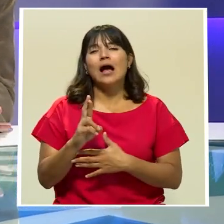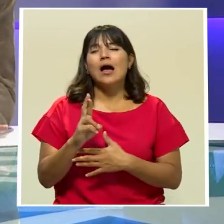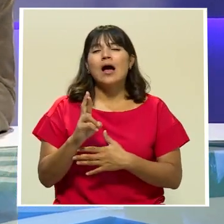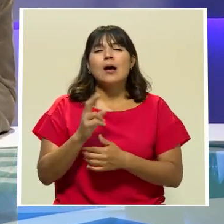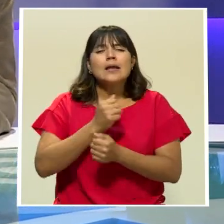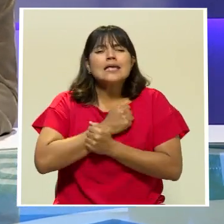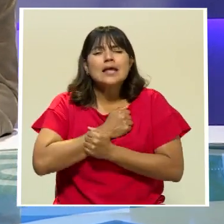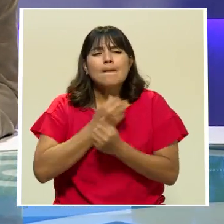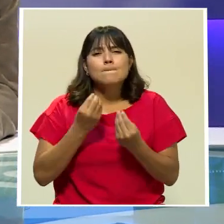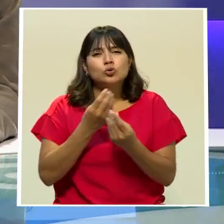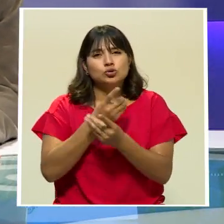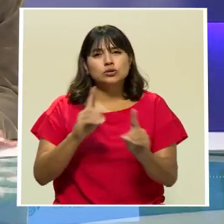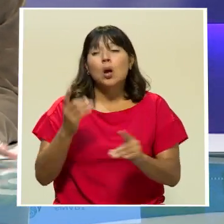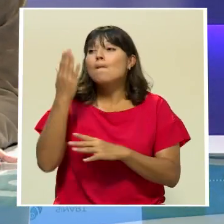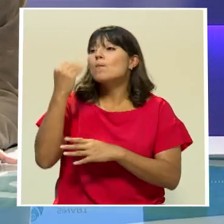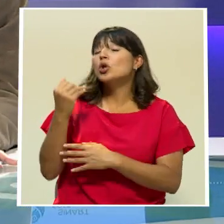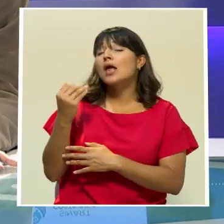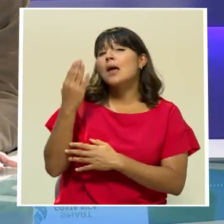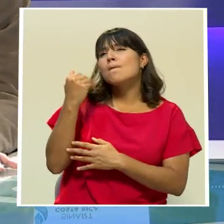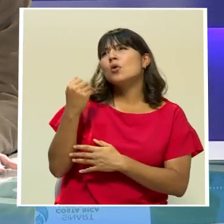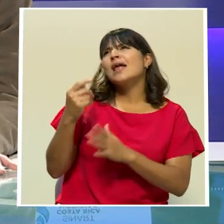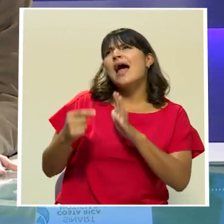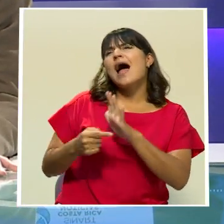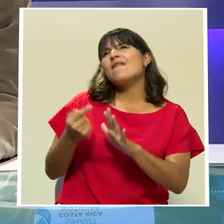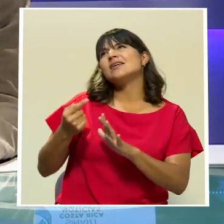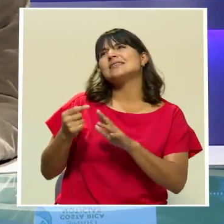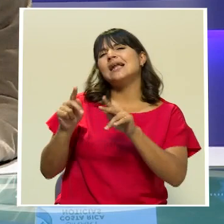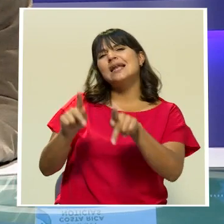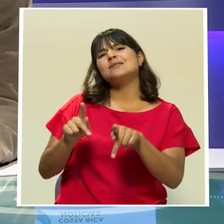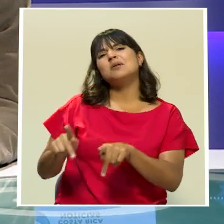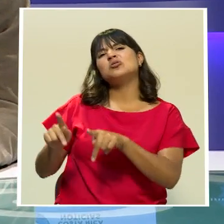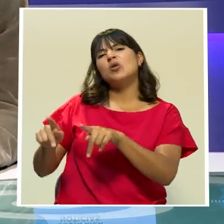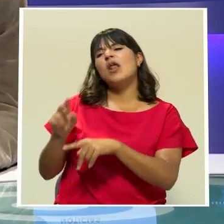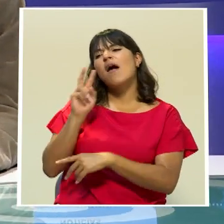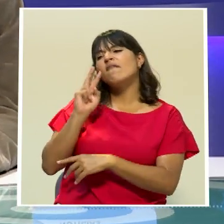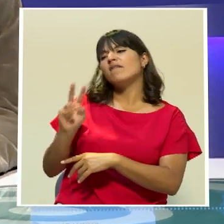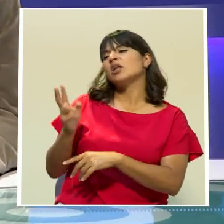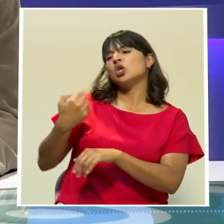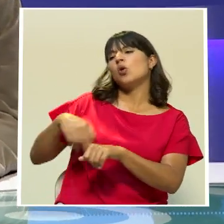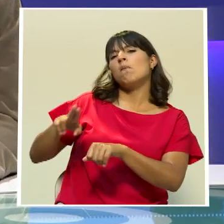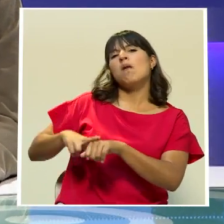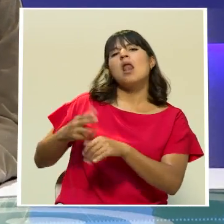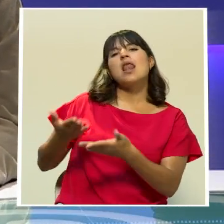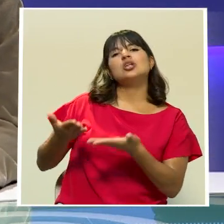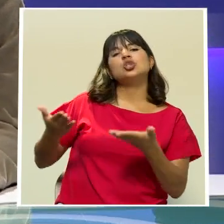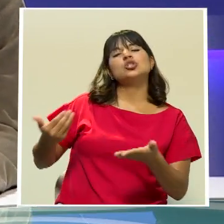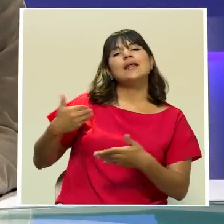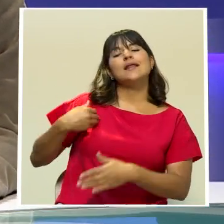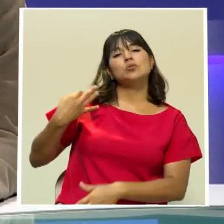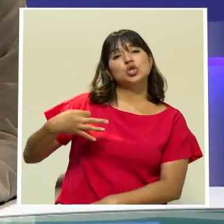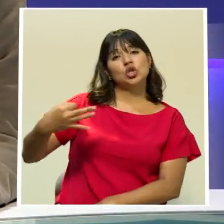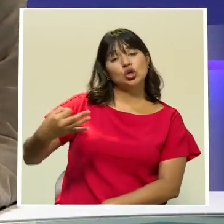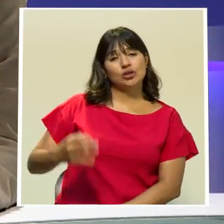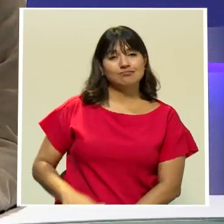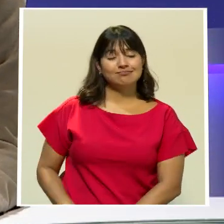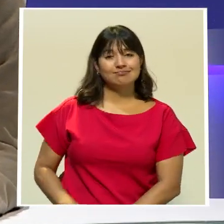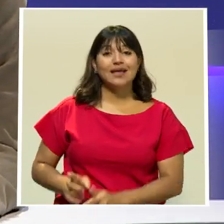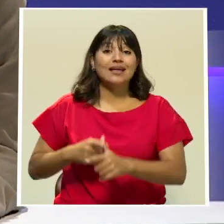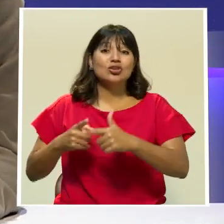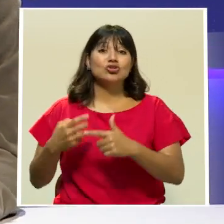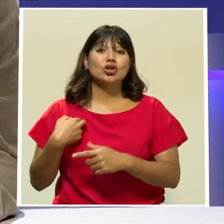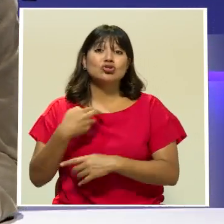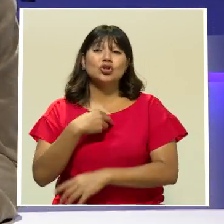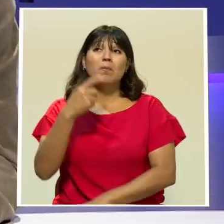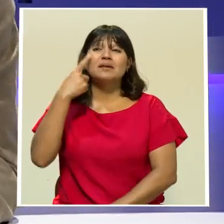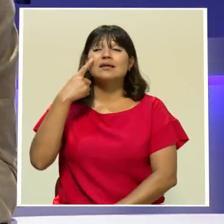Porque nosotros tendemos los seres humanos a naturalizar lo que es cotidiano. Entonces pensamos que así como sale